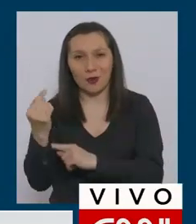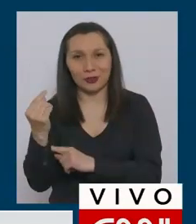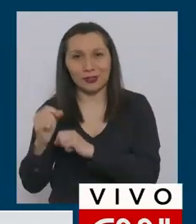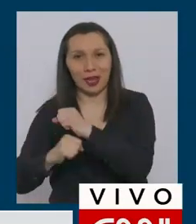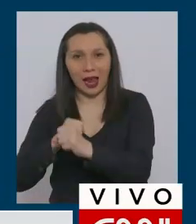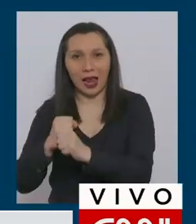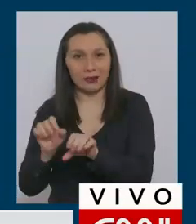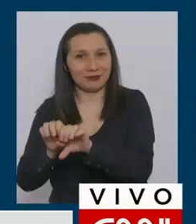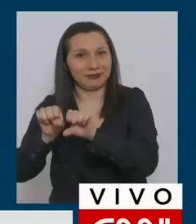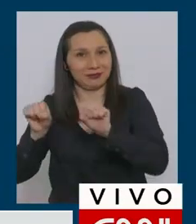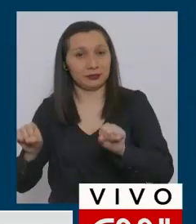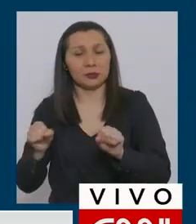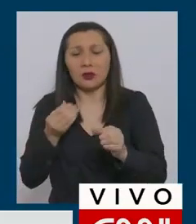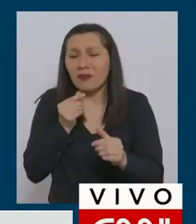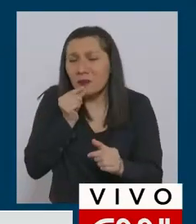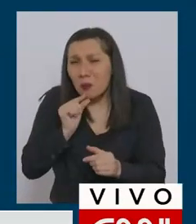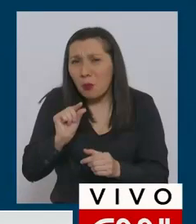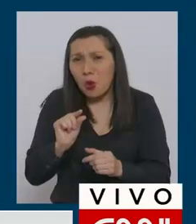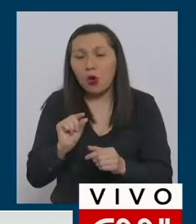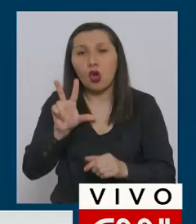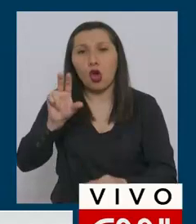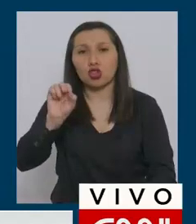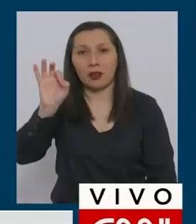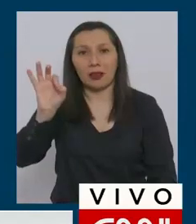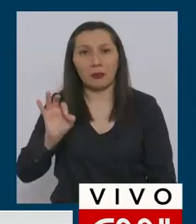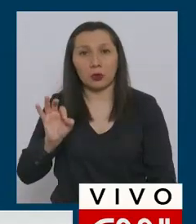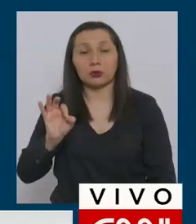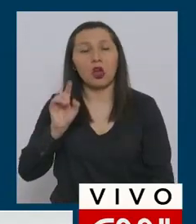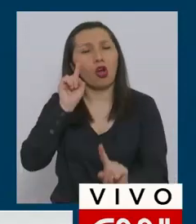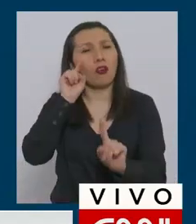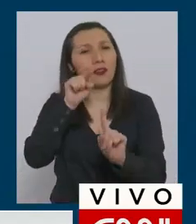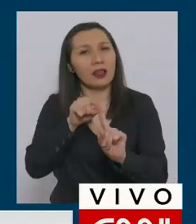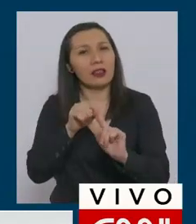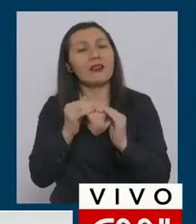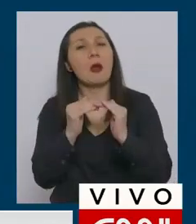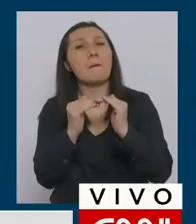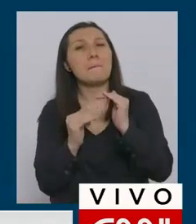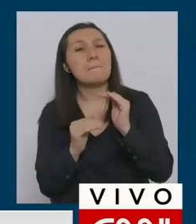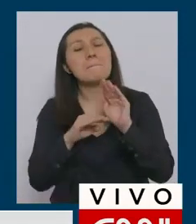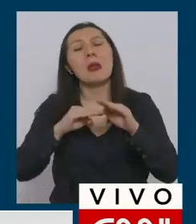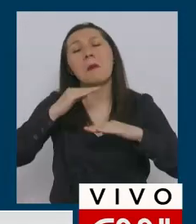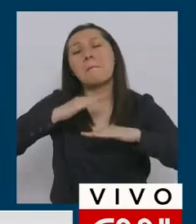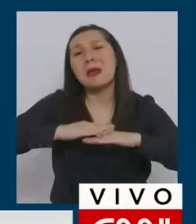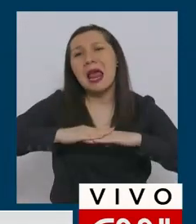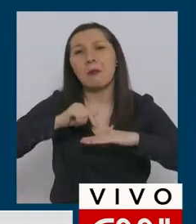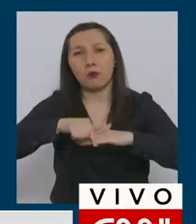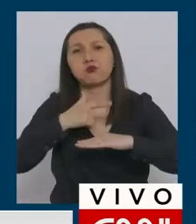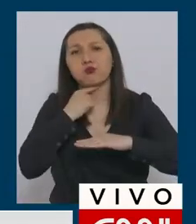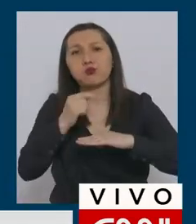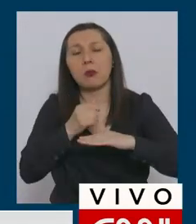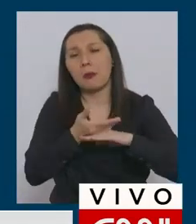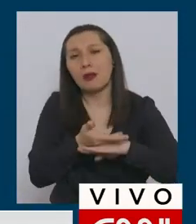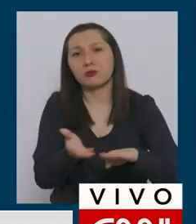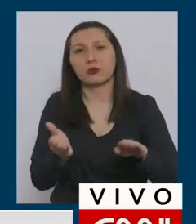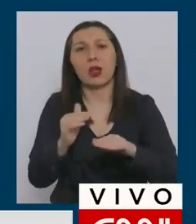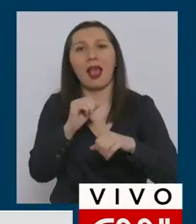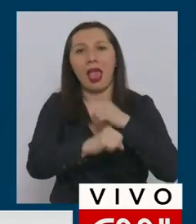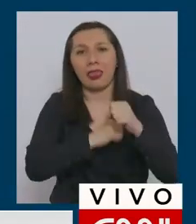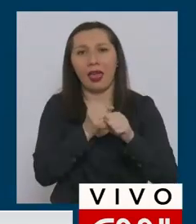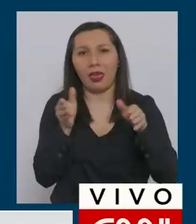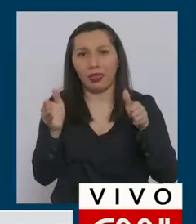17 años el 22 de junio. El 13 de septiembre les tocó turno a los niños y niñas de 6 a 11